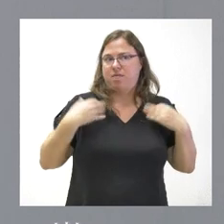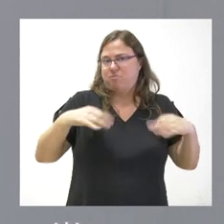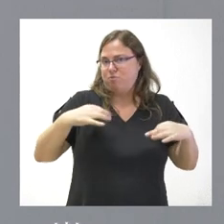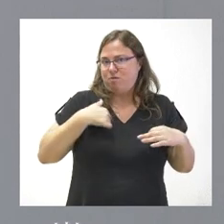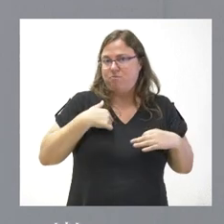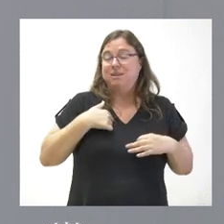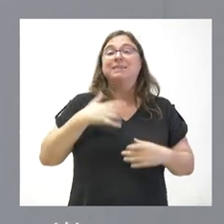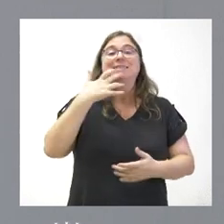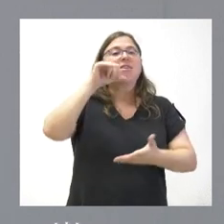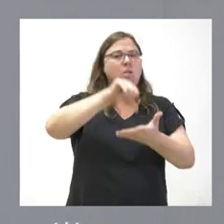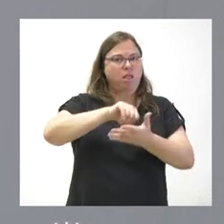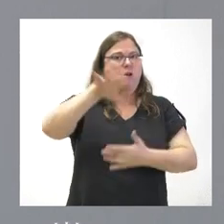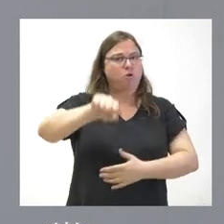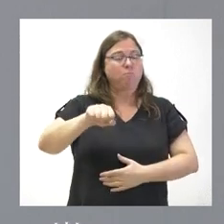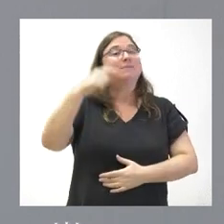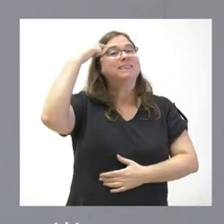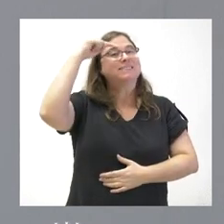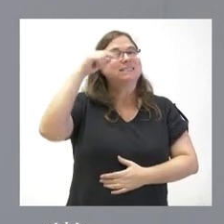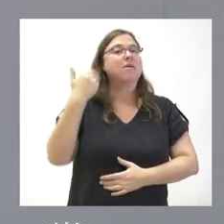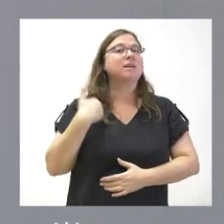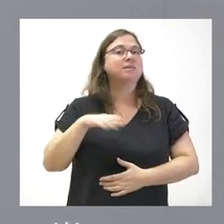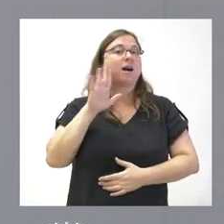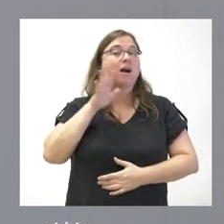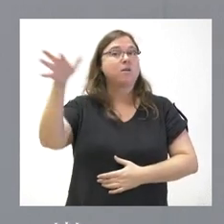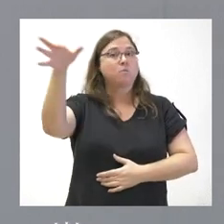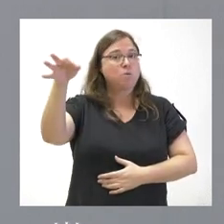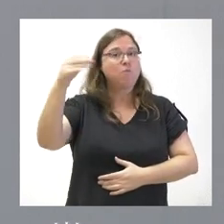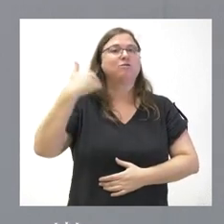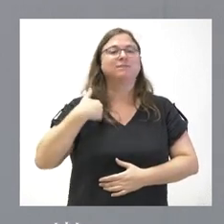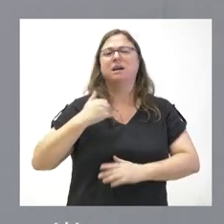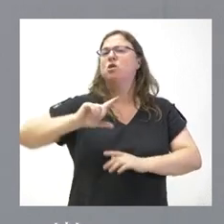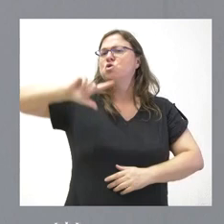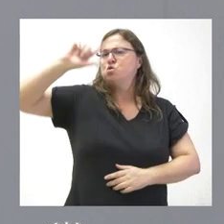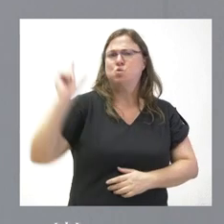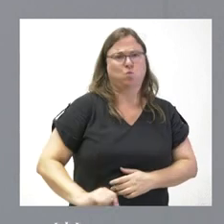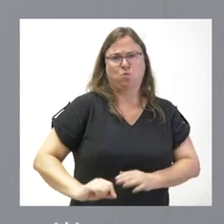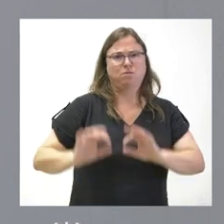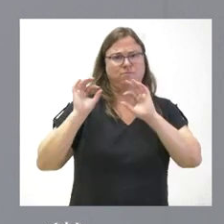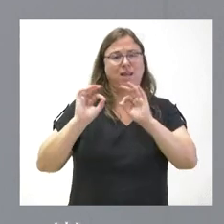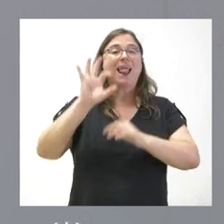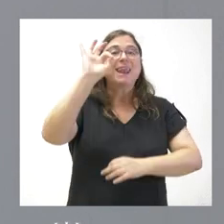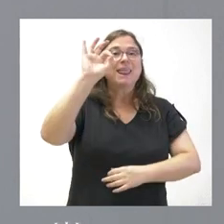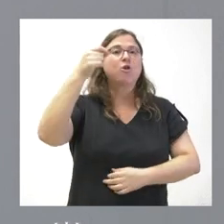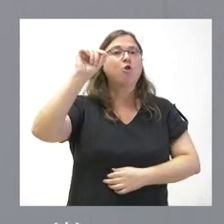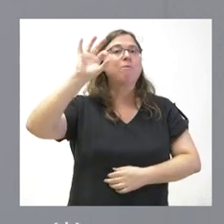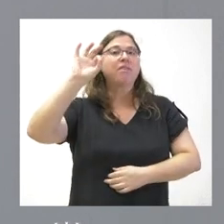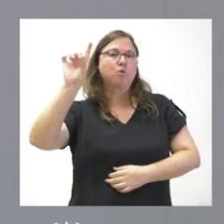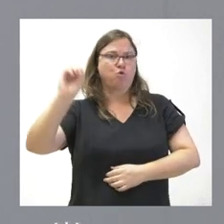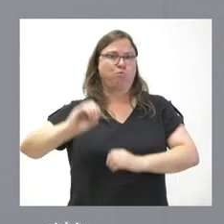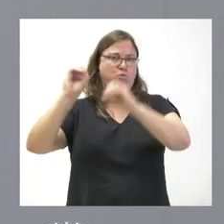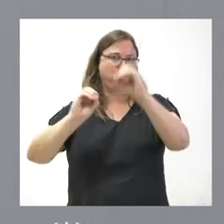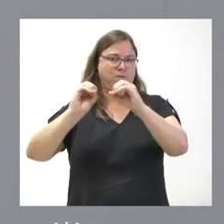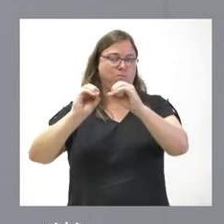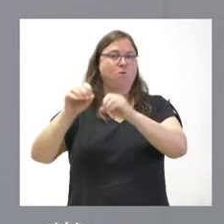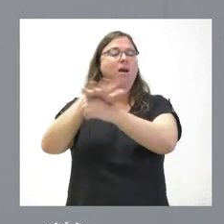medio urbano saben ustedes que ya en el medio rural tenemos un tipo superreducido del 0,01 para el